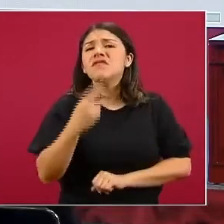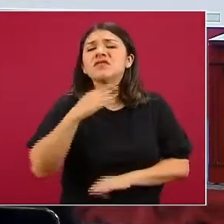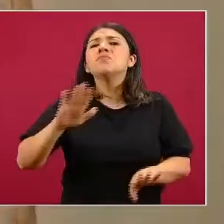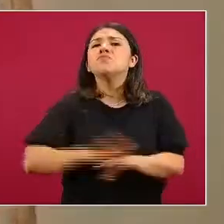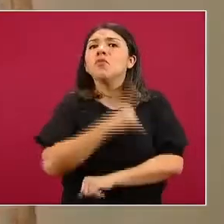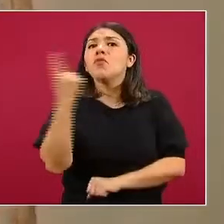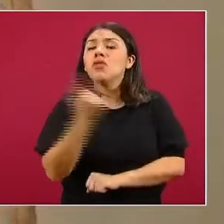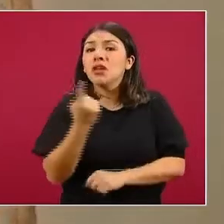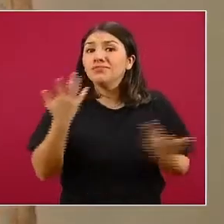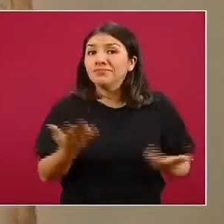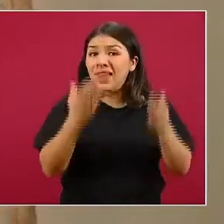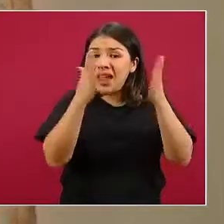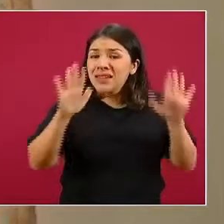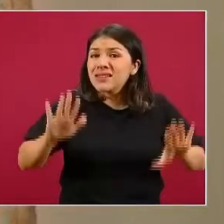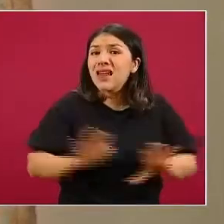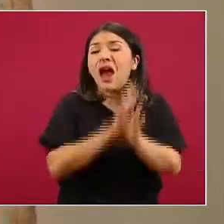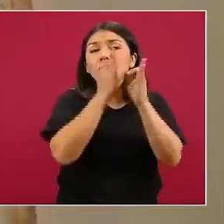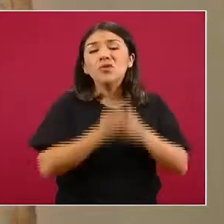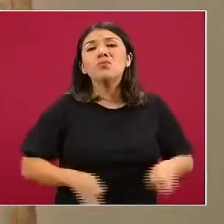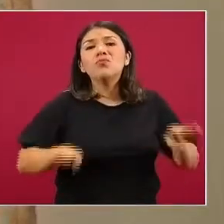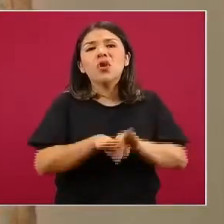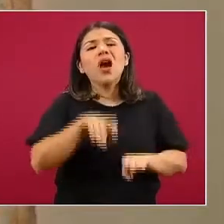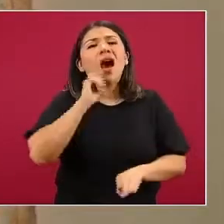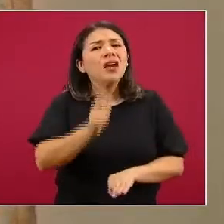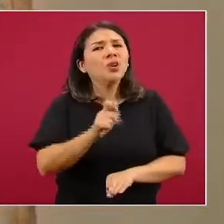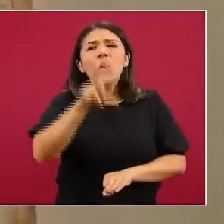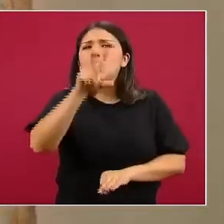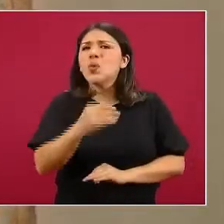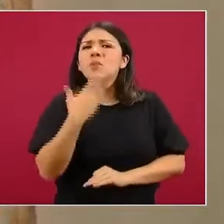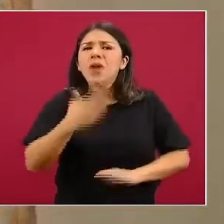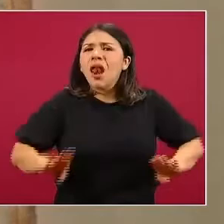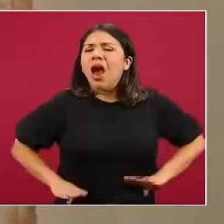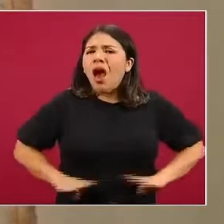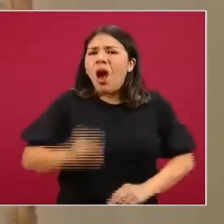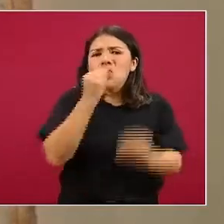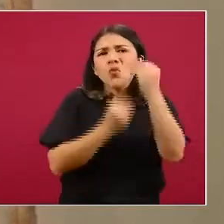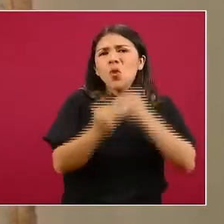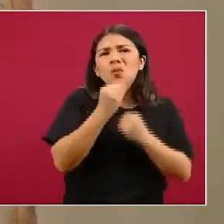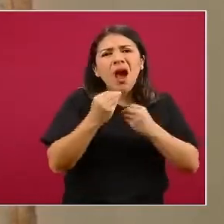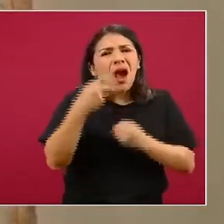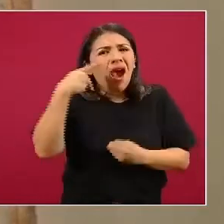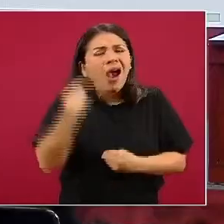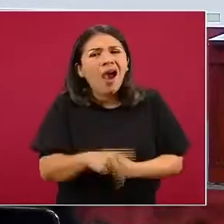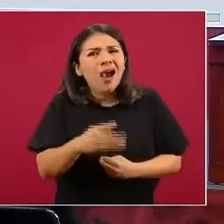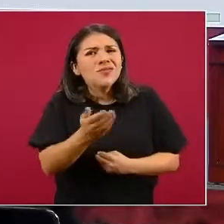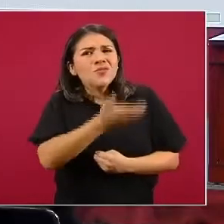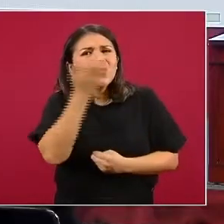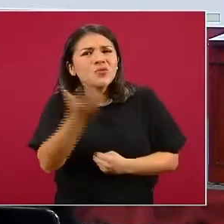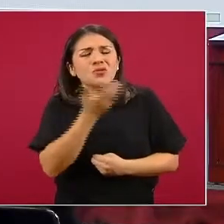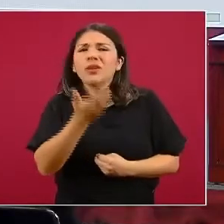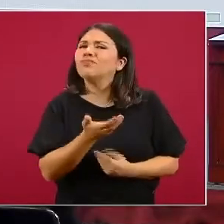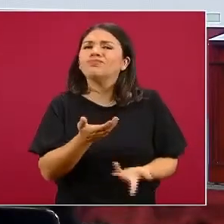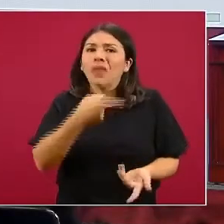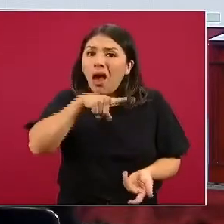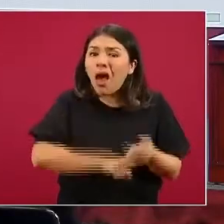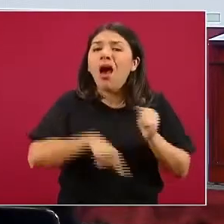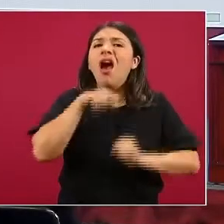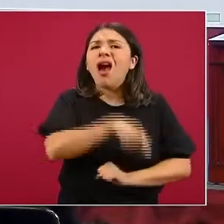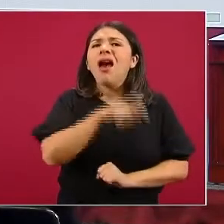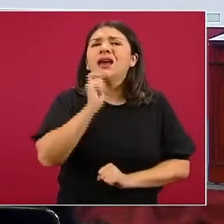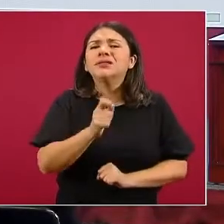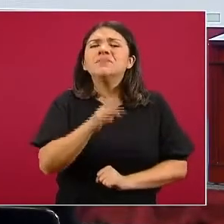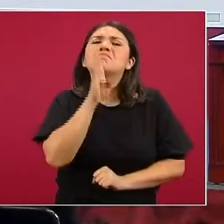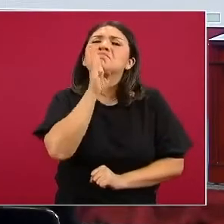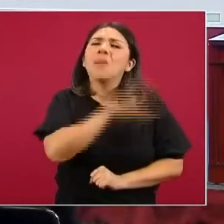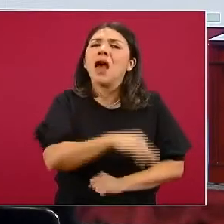cambio muy importante, desfavorable, de nuestro estilo de vida. Y dentro del estilo de vida predomina la